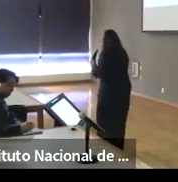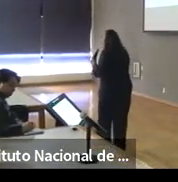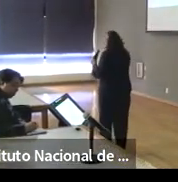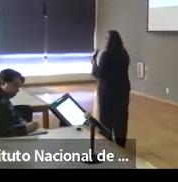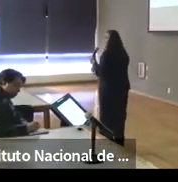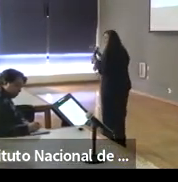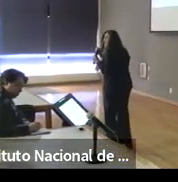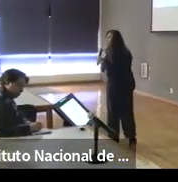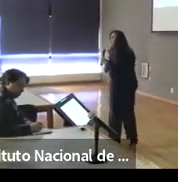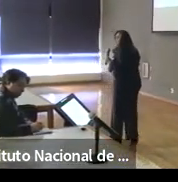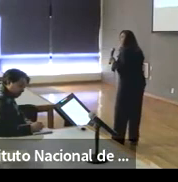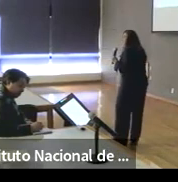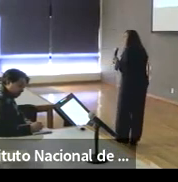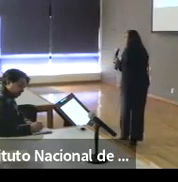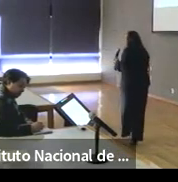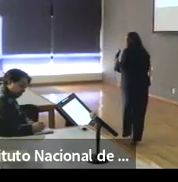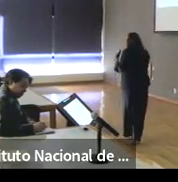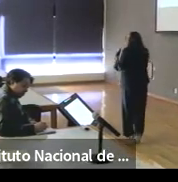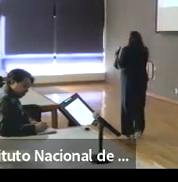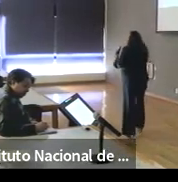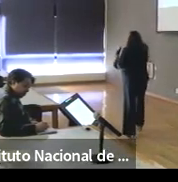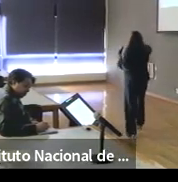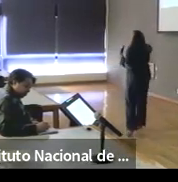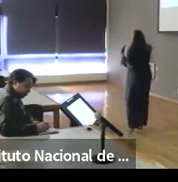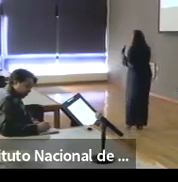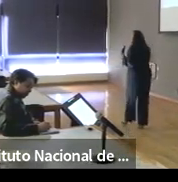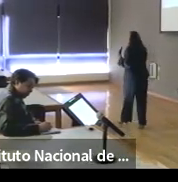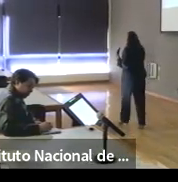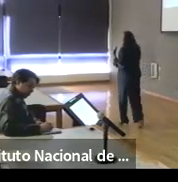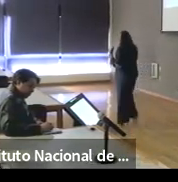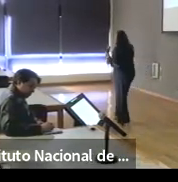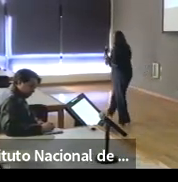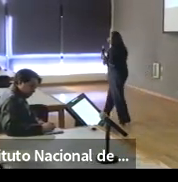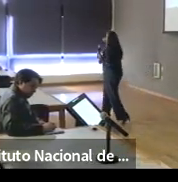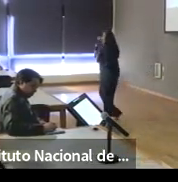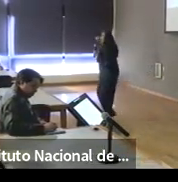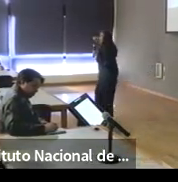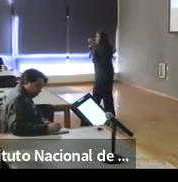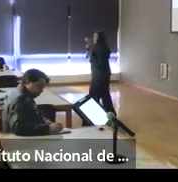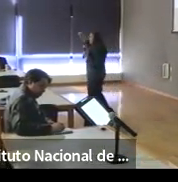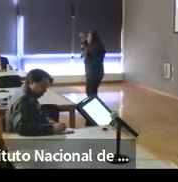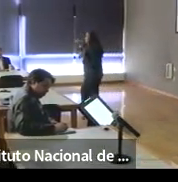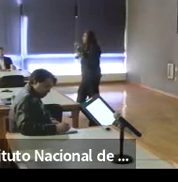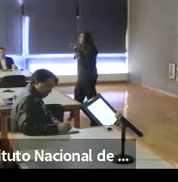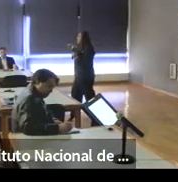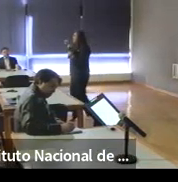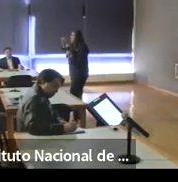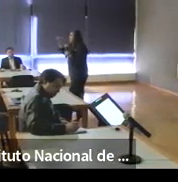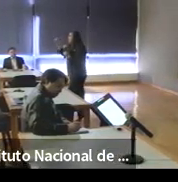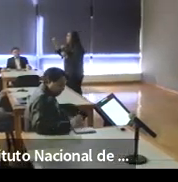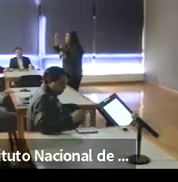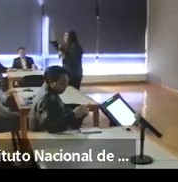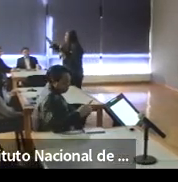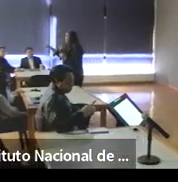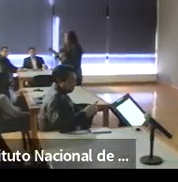con una discrepancia justamente desde tu perspectiva Y esa perspectiva tiene